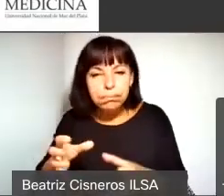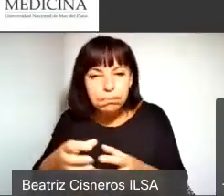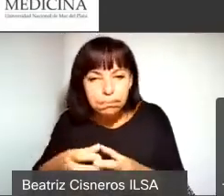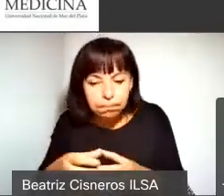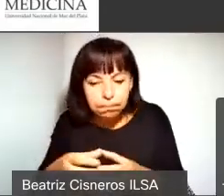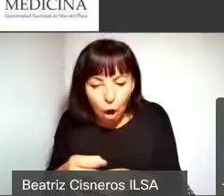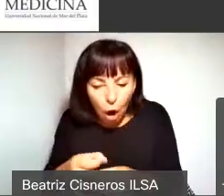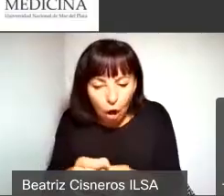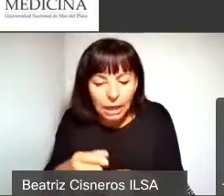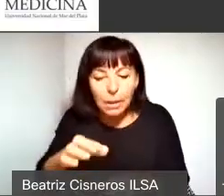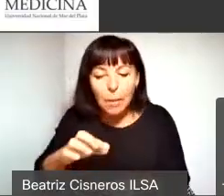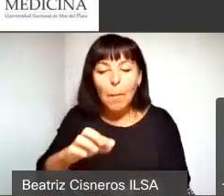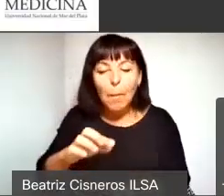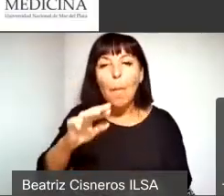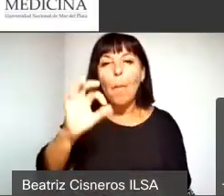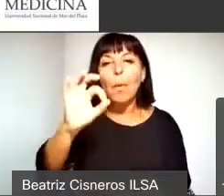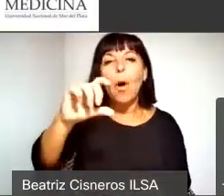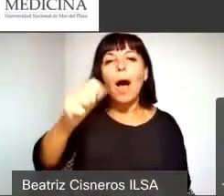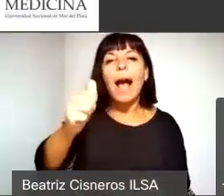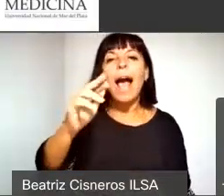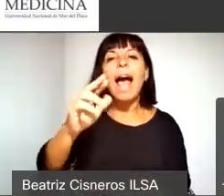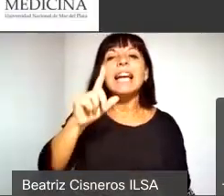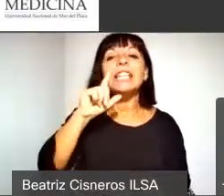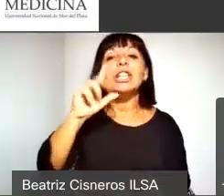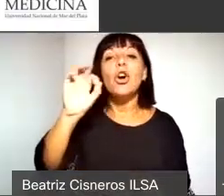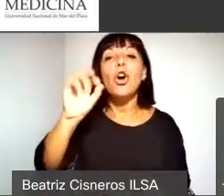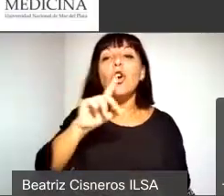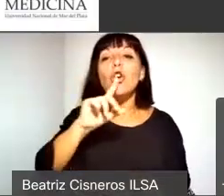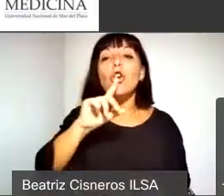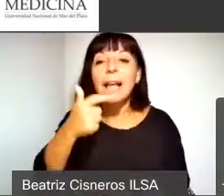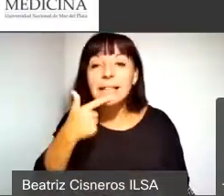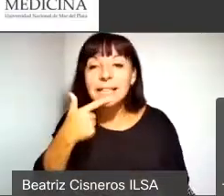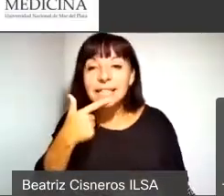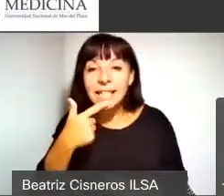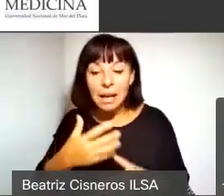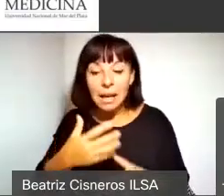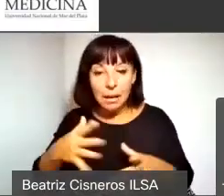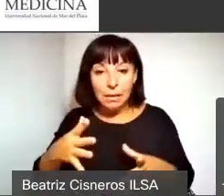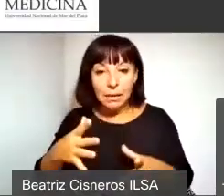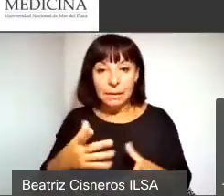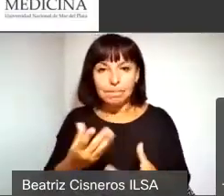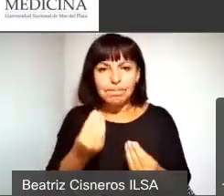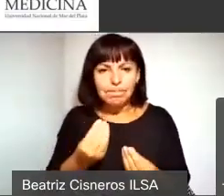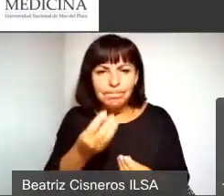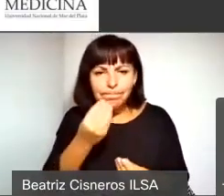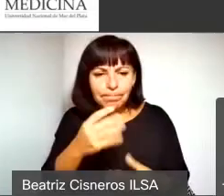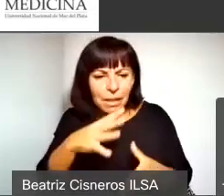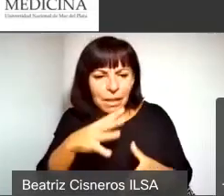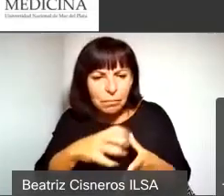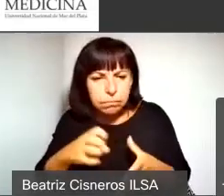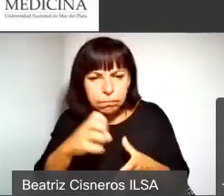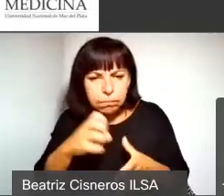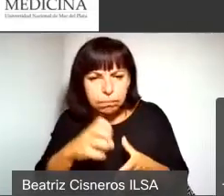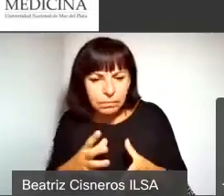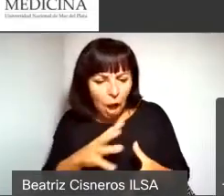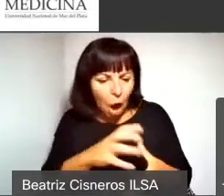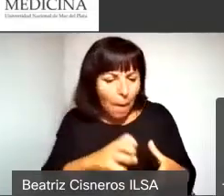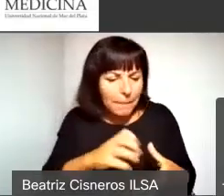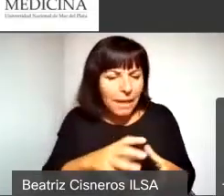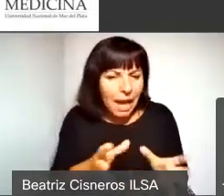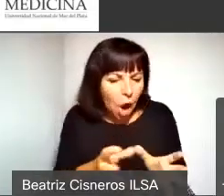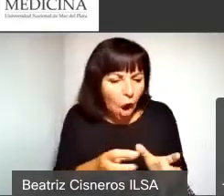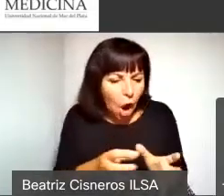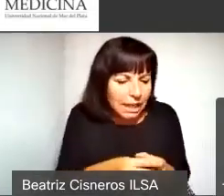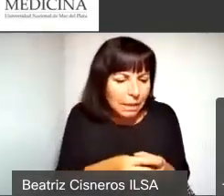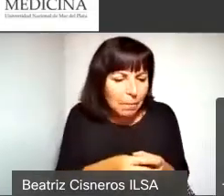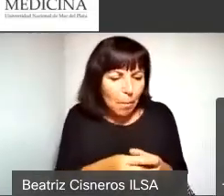mayor tamaño, tenían la capacidad de nutrirse fagocitando organismos procariotas de menor tamaño. Y en ese